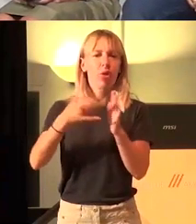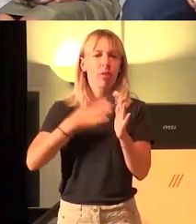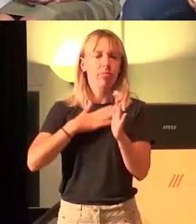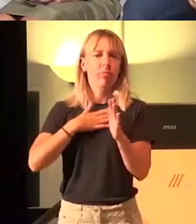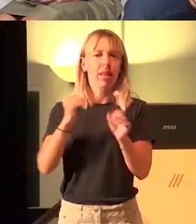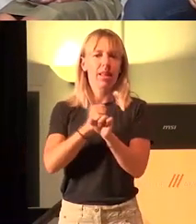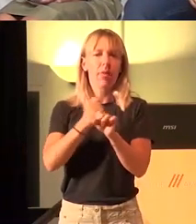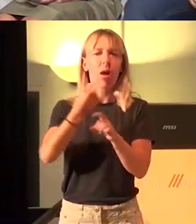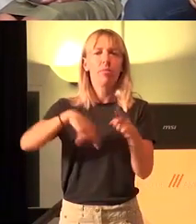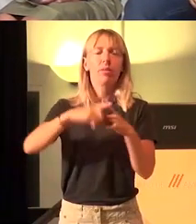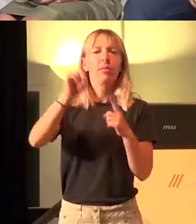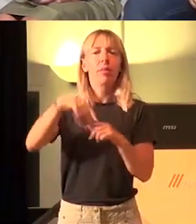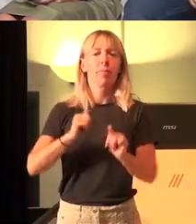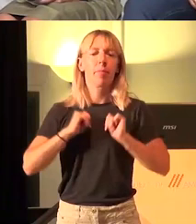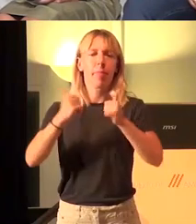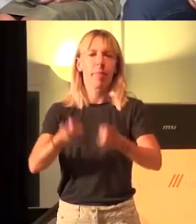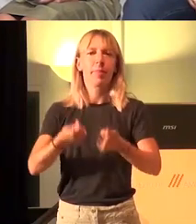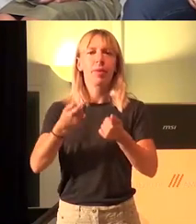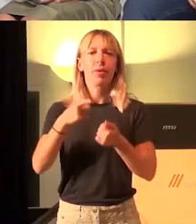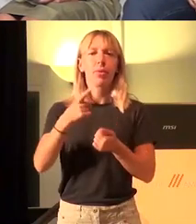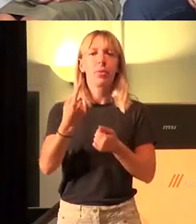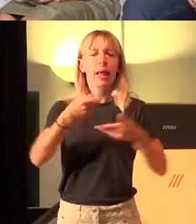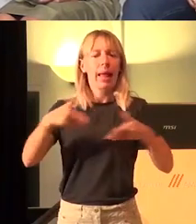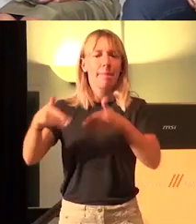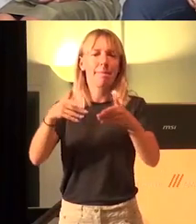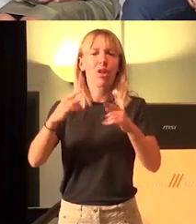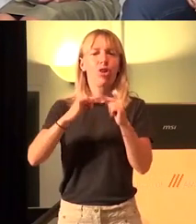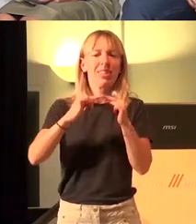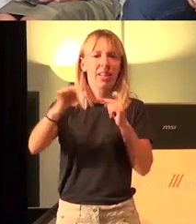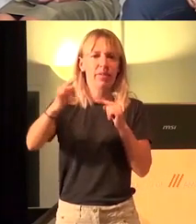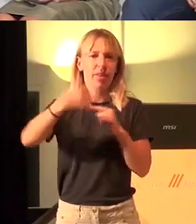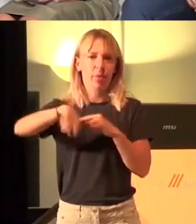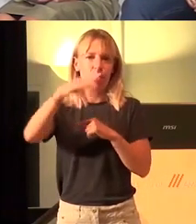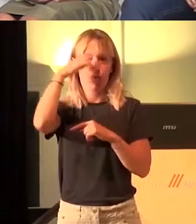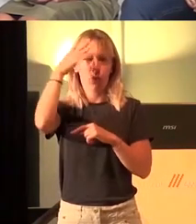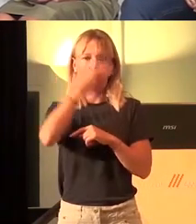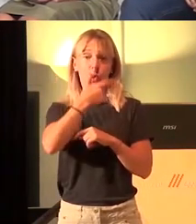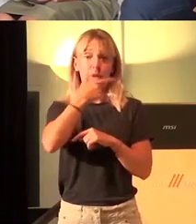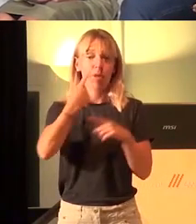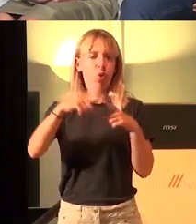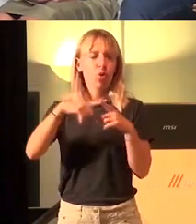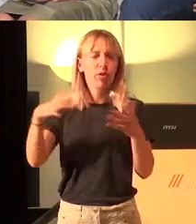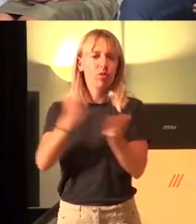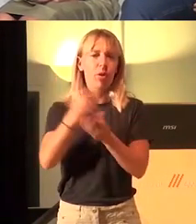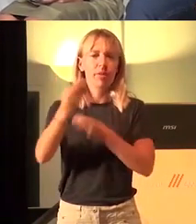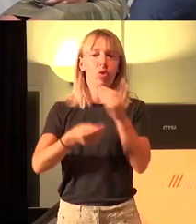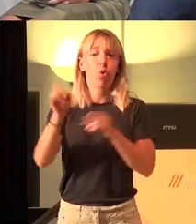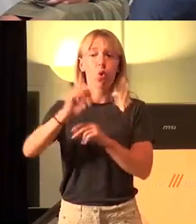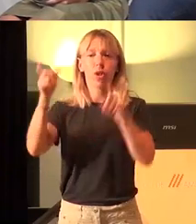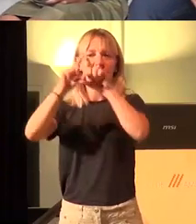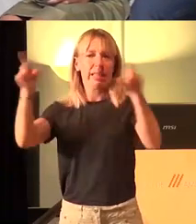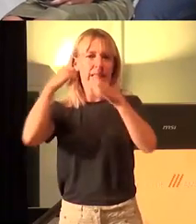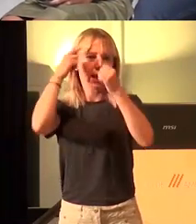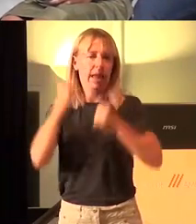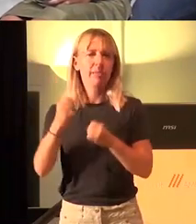de trabajo, pero además habéis iniciado también un camino de transferencia de vuestro conocimiento y de todo lo que habéis hecho para que otras entidades que